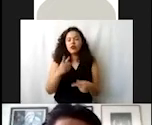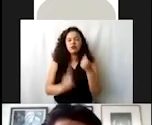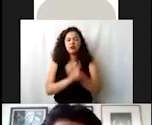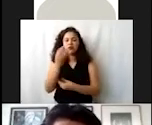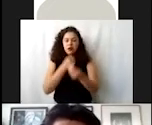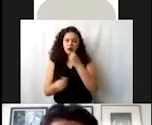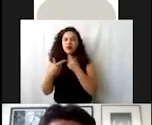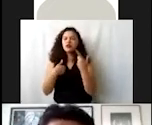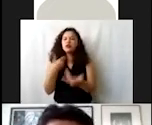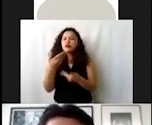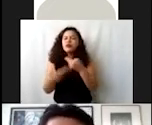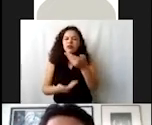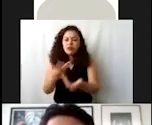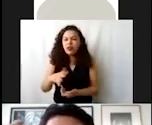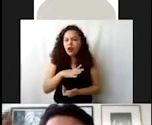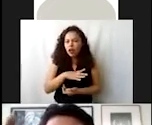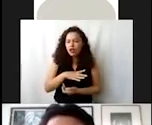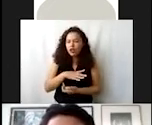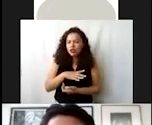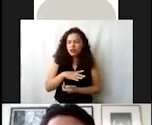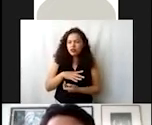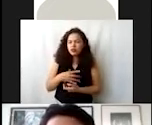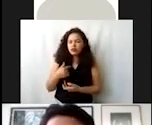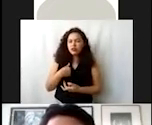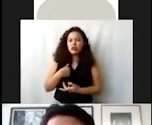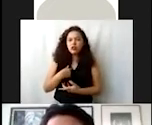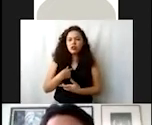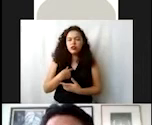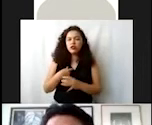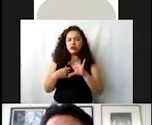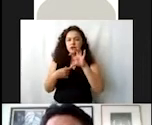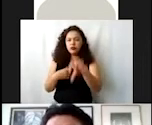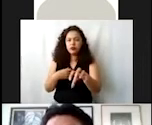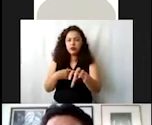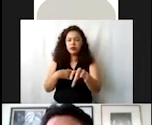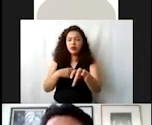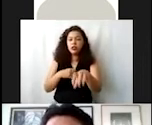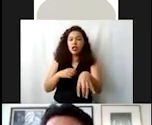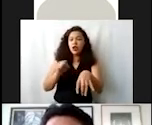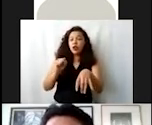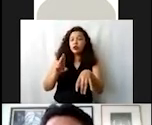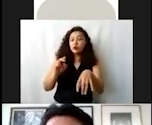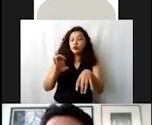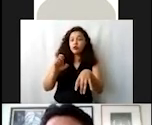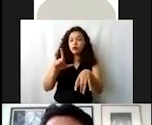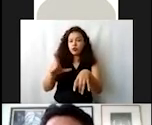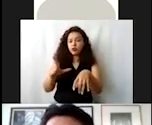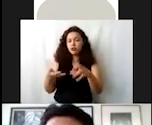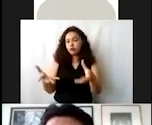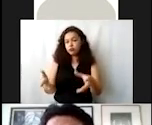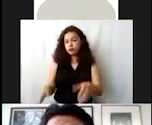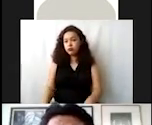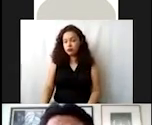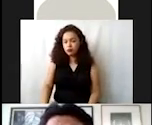presto servicio, yo lo pongo como un establecimiento o una sucursal, ¿sí? Pero